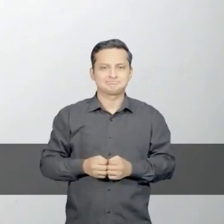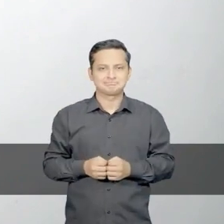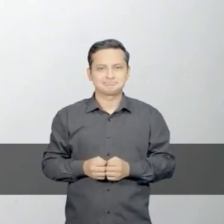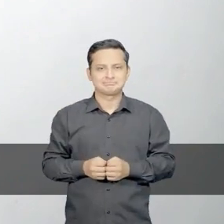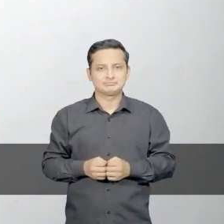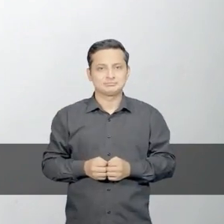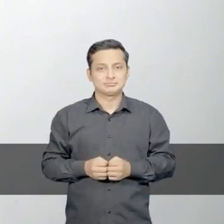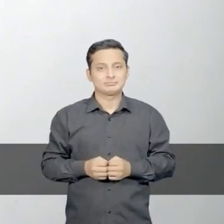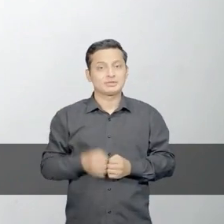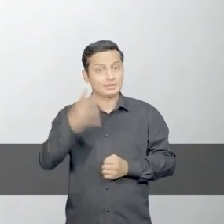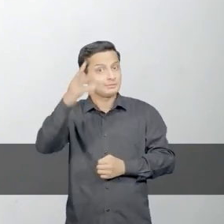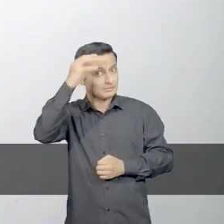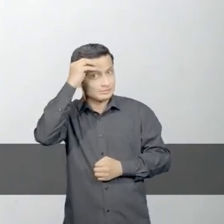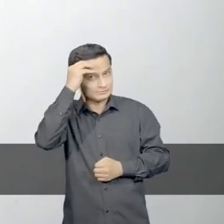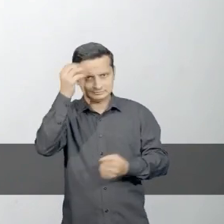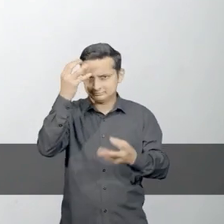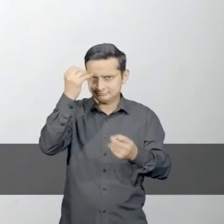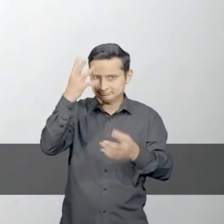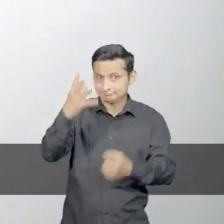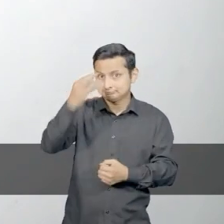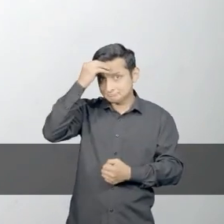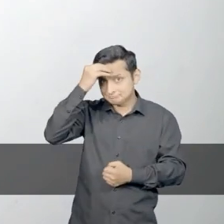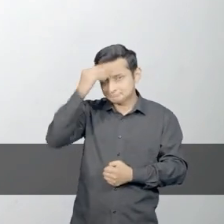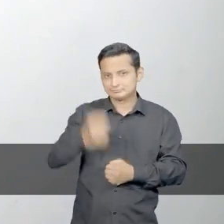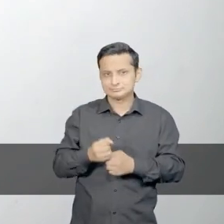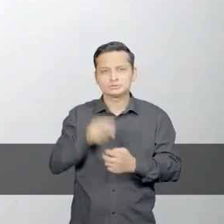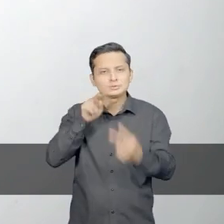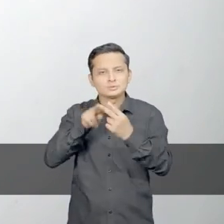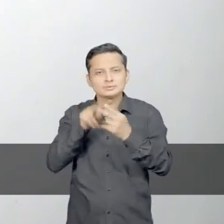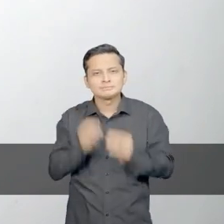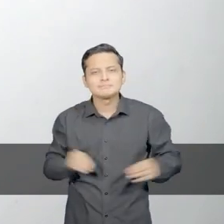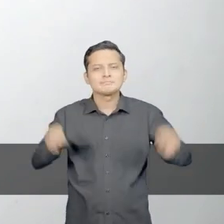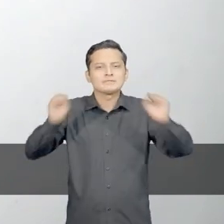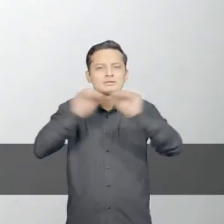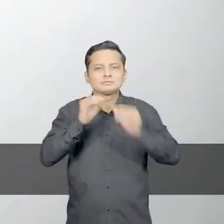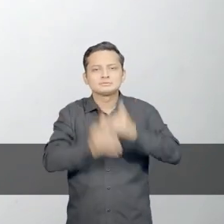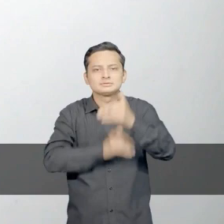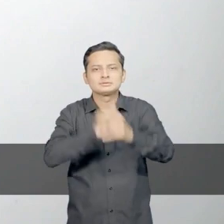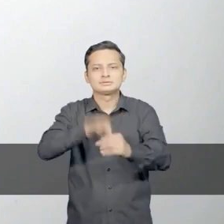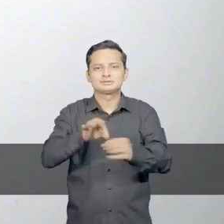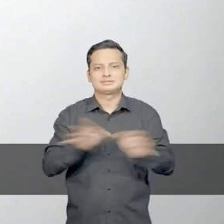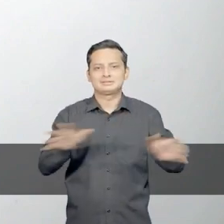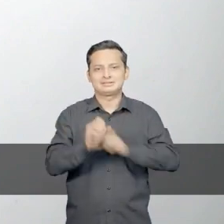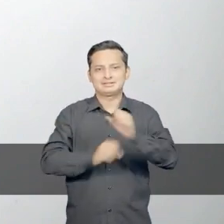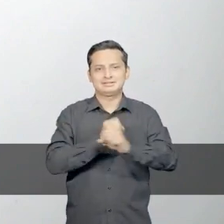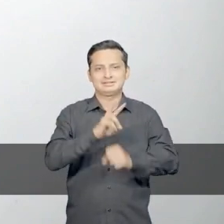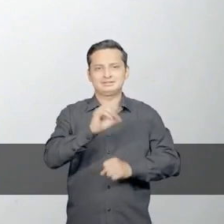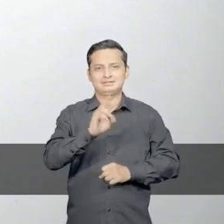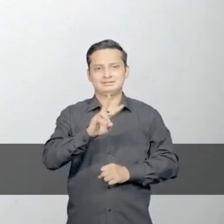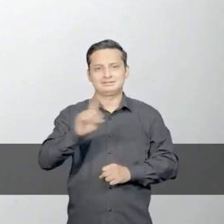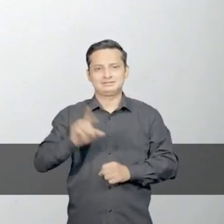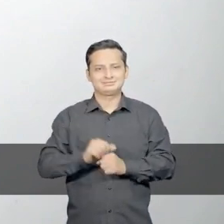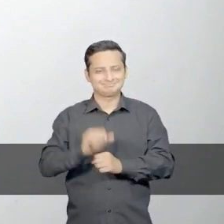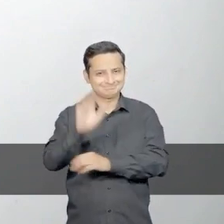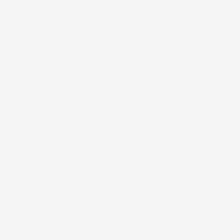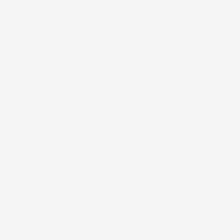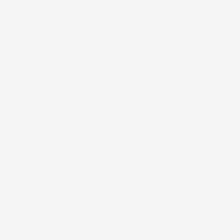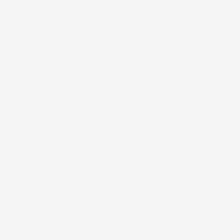Consulta, infórmate y conoce más del proceso de elecciones generales 2021. Hasta pronto.